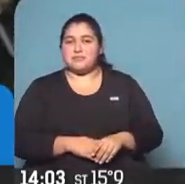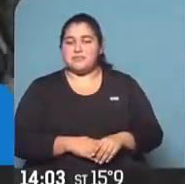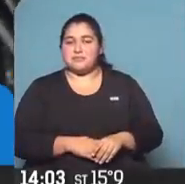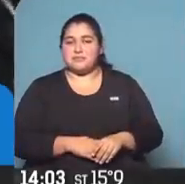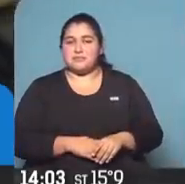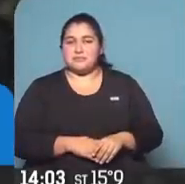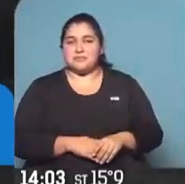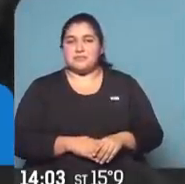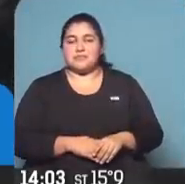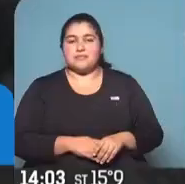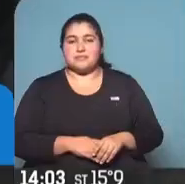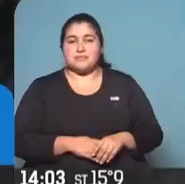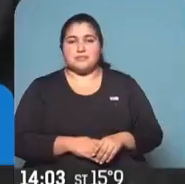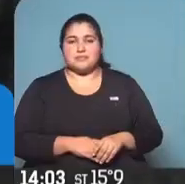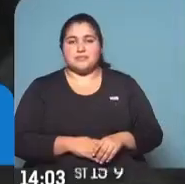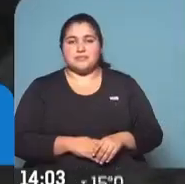como tal